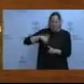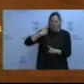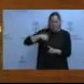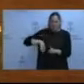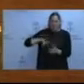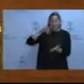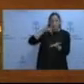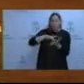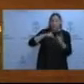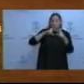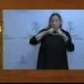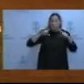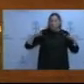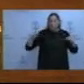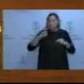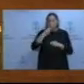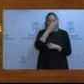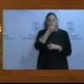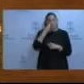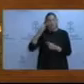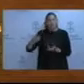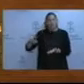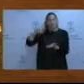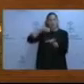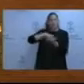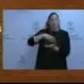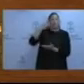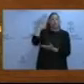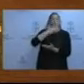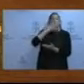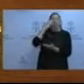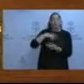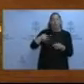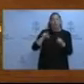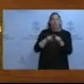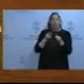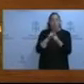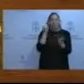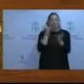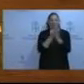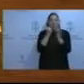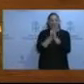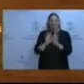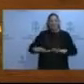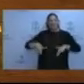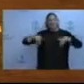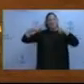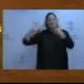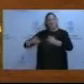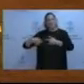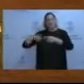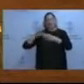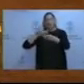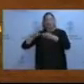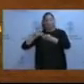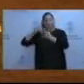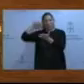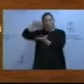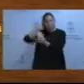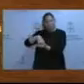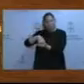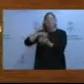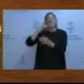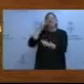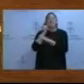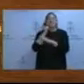hacer por Asturias visitando los centros escolares con barracones, que cada vez son más, ahora todavía conocemos que el Instituto de Cangas de Onís va a tener otro